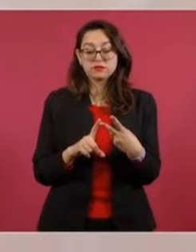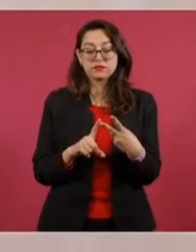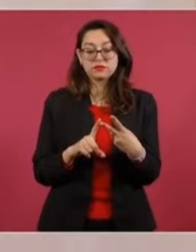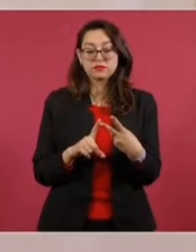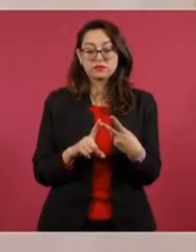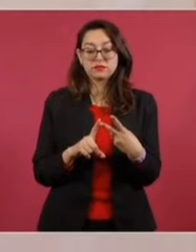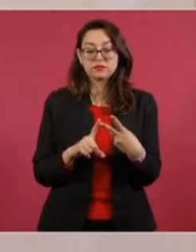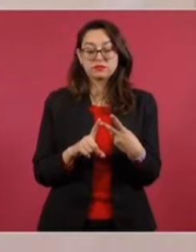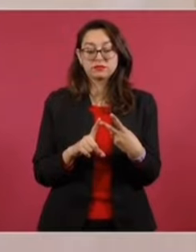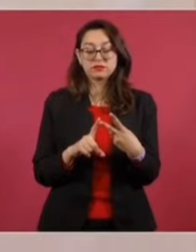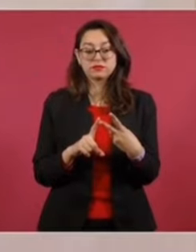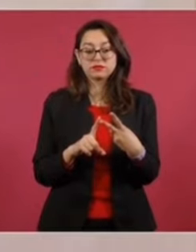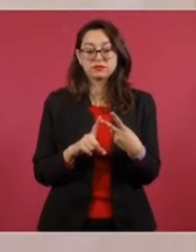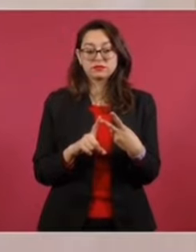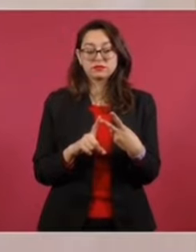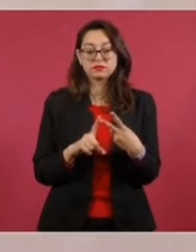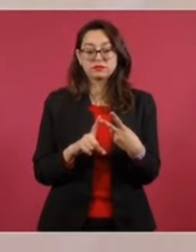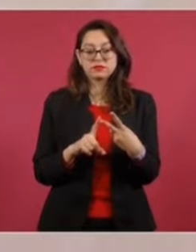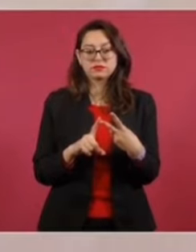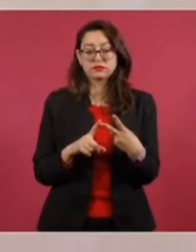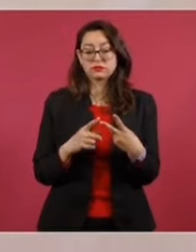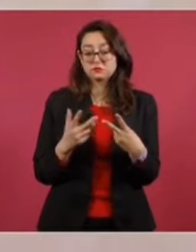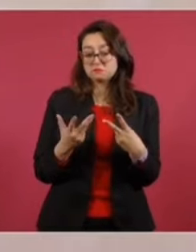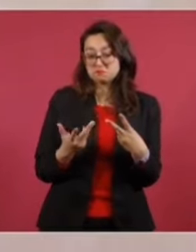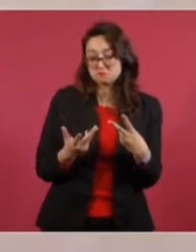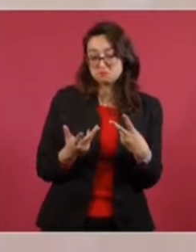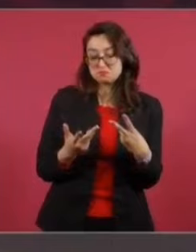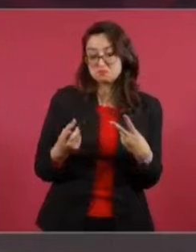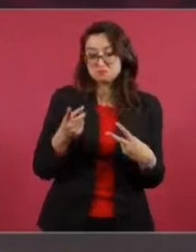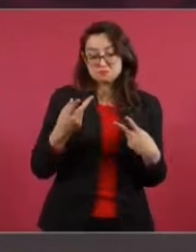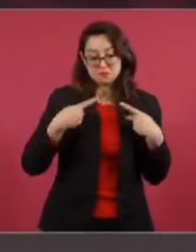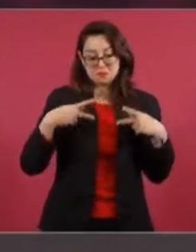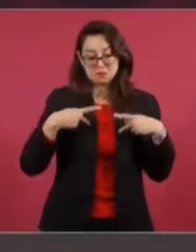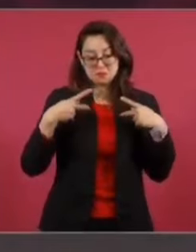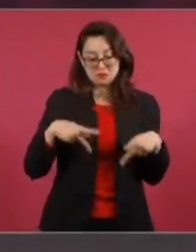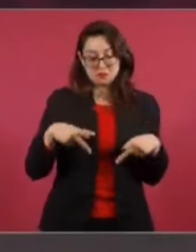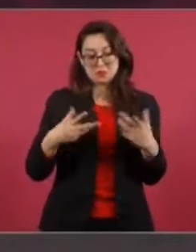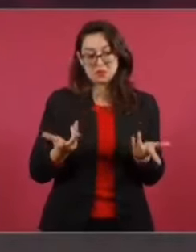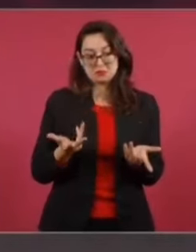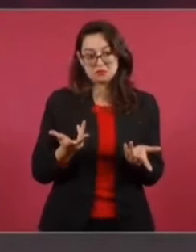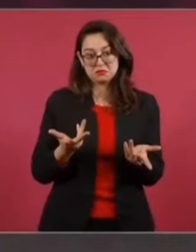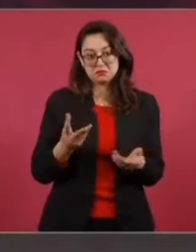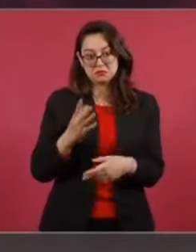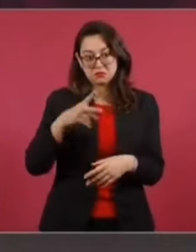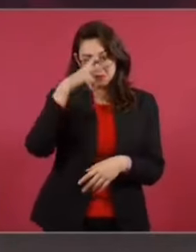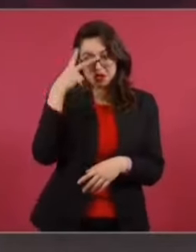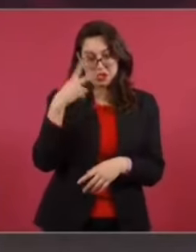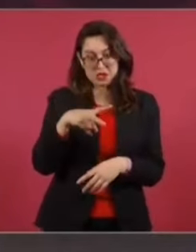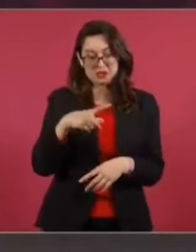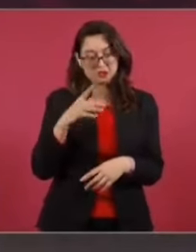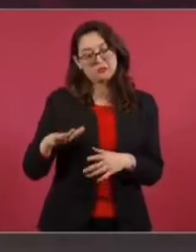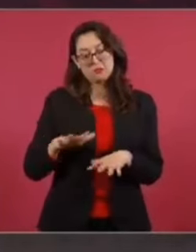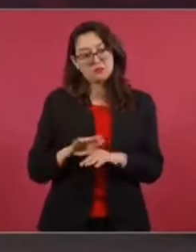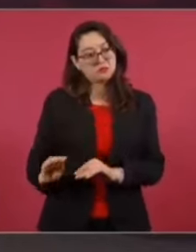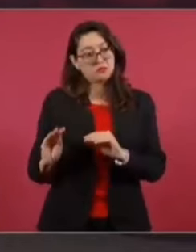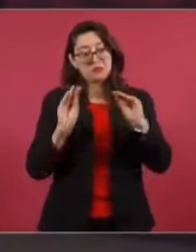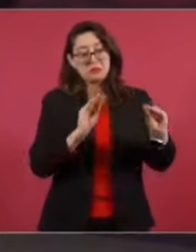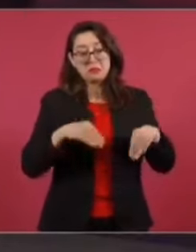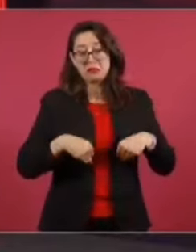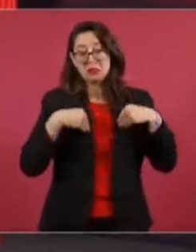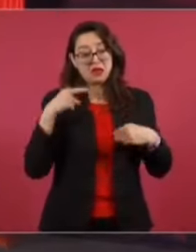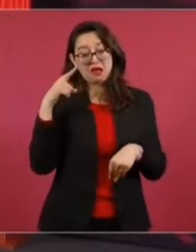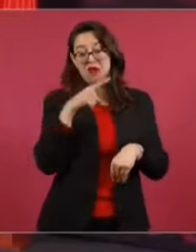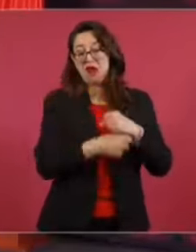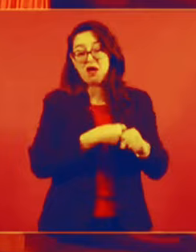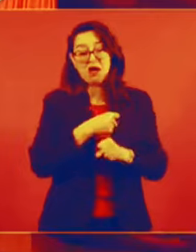derechos a regularizarse, a obtener su nacionalidad sin perder la nuestra, a los mexicanos que llevan años trabajando